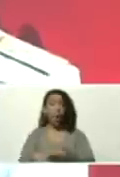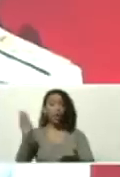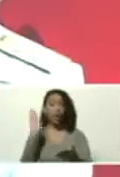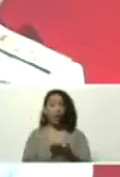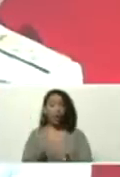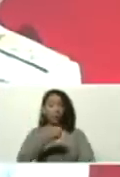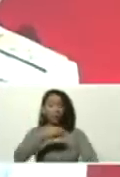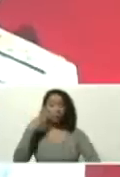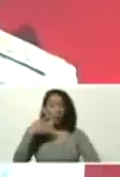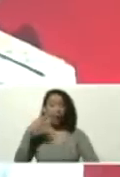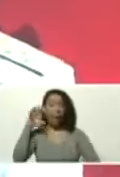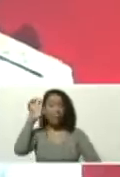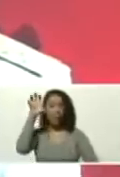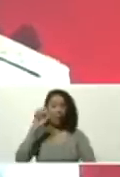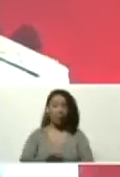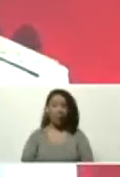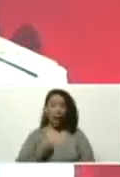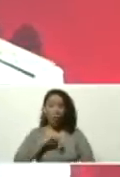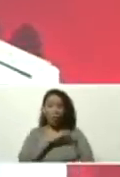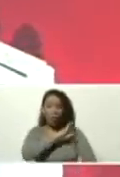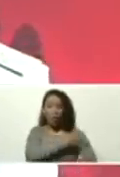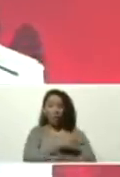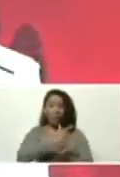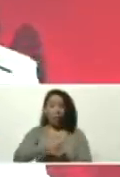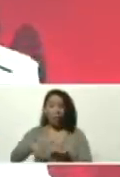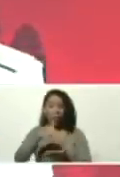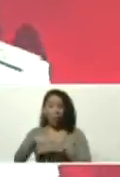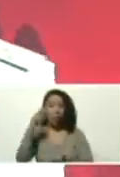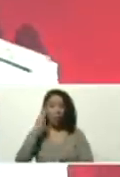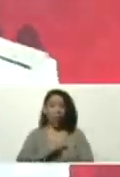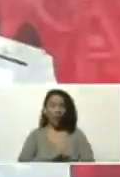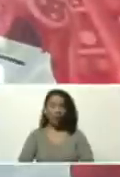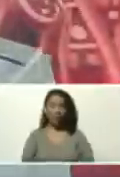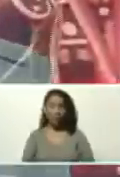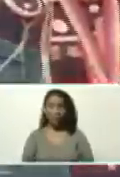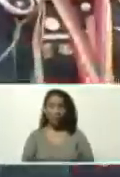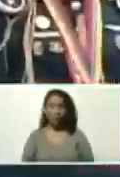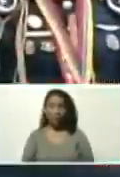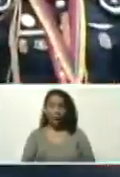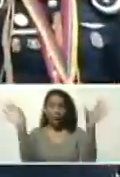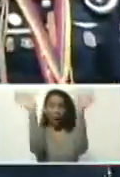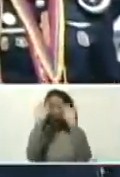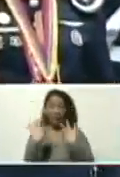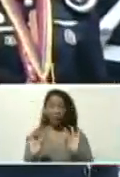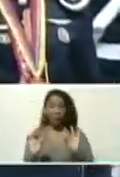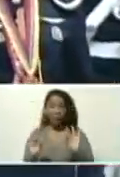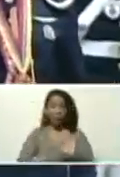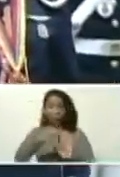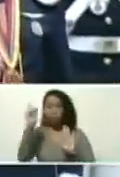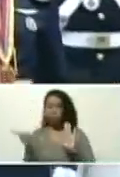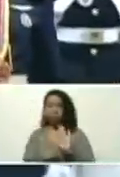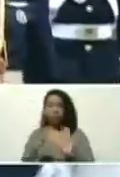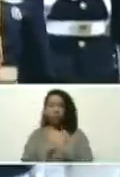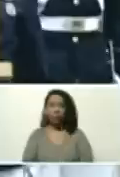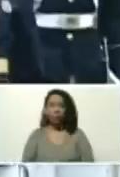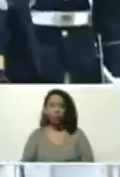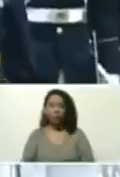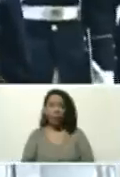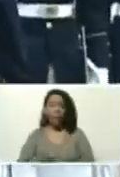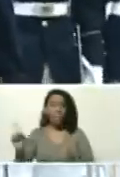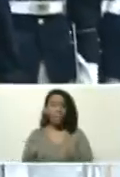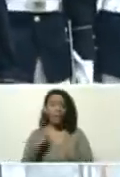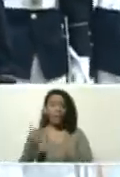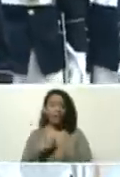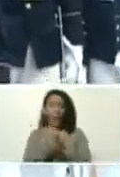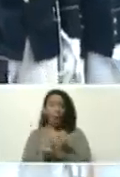dignidad a nuestra patria y a nuestra Fuerza Armada Nacional Bolivariana, y en forma definitiva. Sus principios de